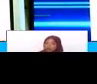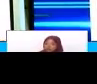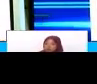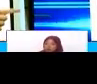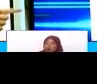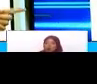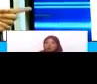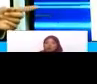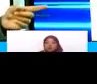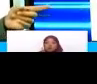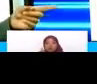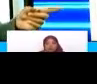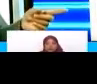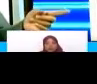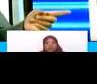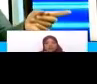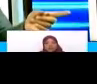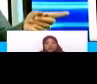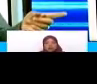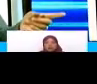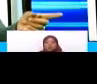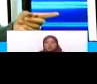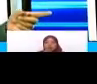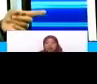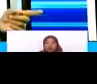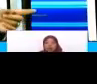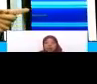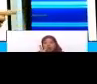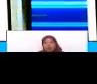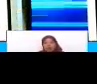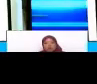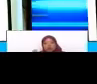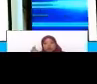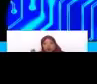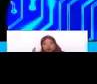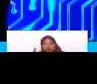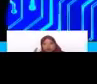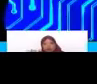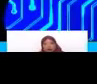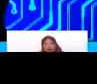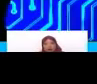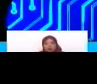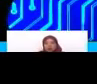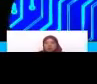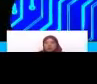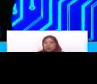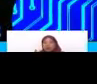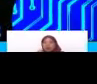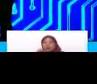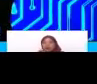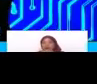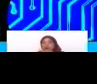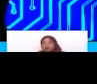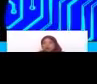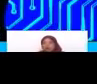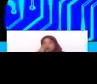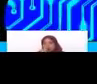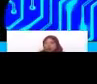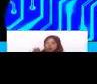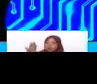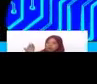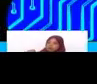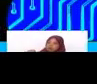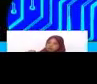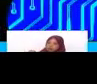el encuentro. ¿Tú estuviste ahí, sí, Madeleine? En el año 2011. No, ahora, sí, el 14 claro. de diciembre, el año pasado. Por